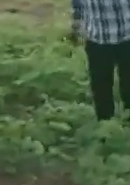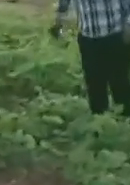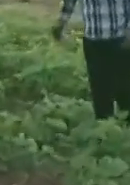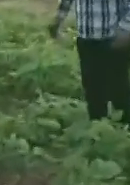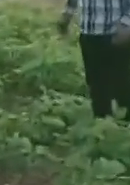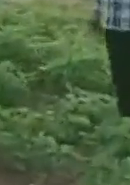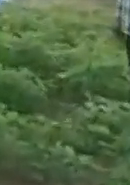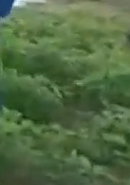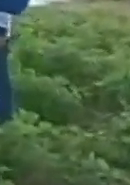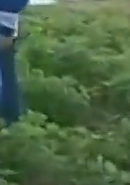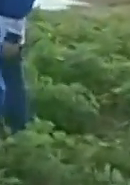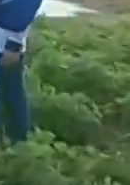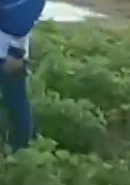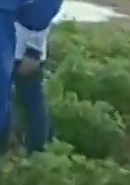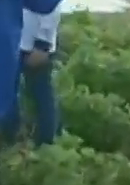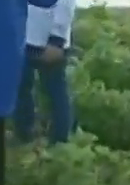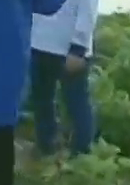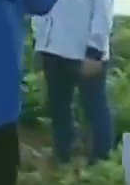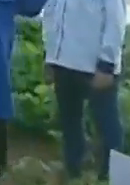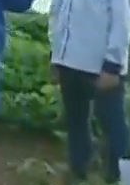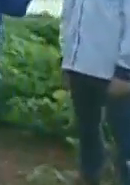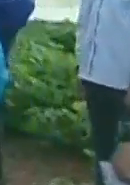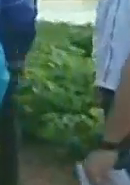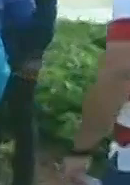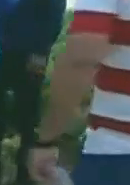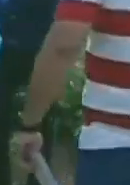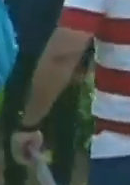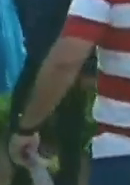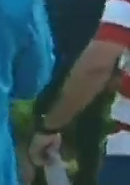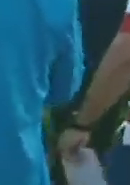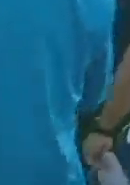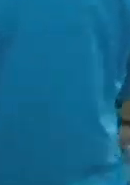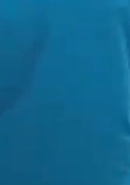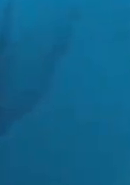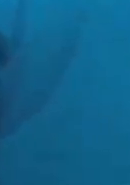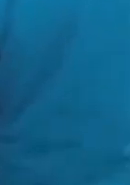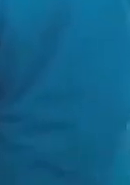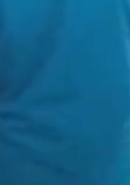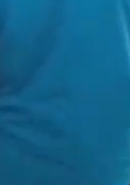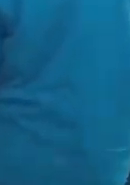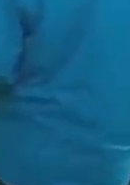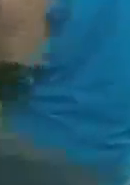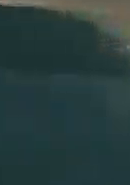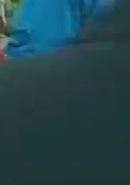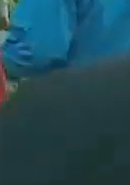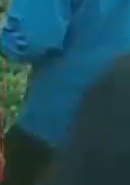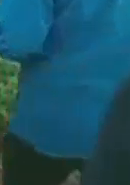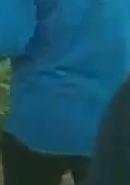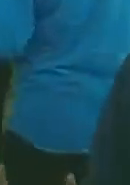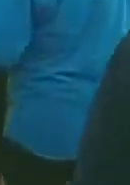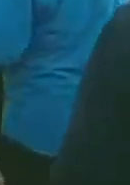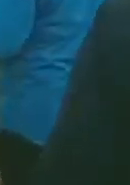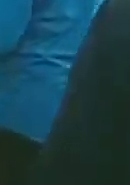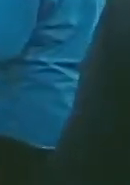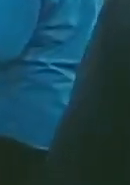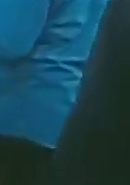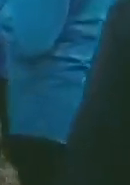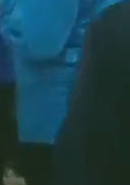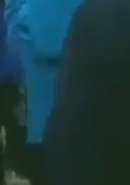felices porque está acá con nosotros en esta experiencia de cultivo de soya, que